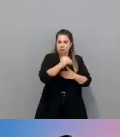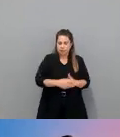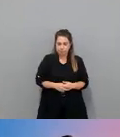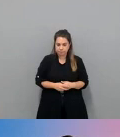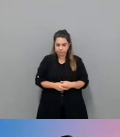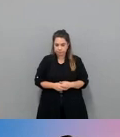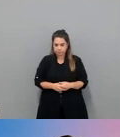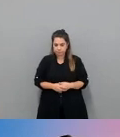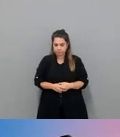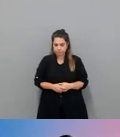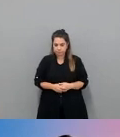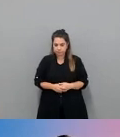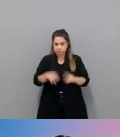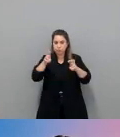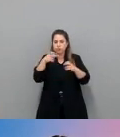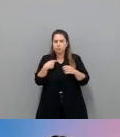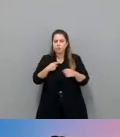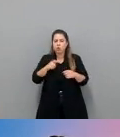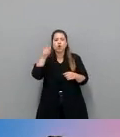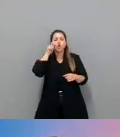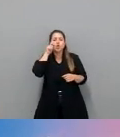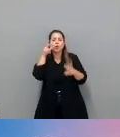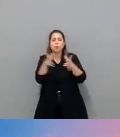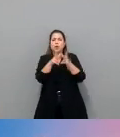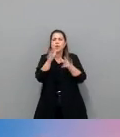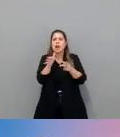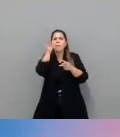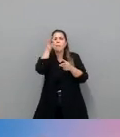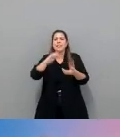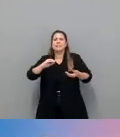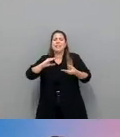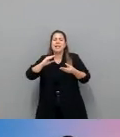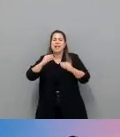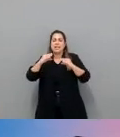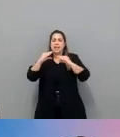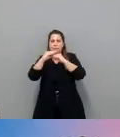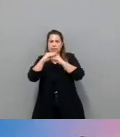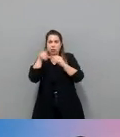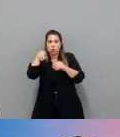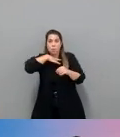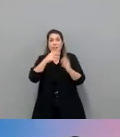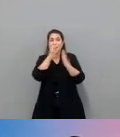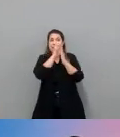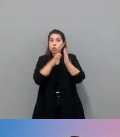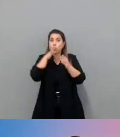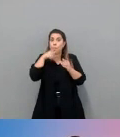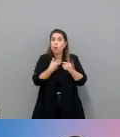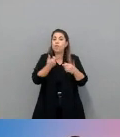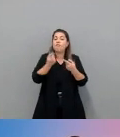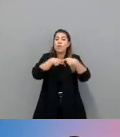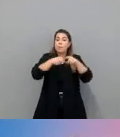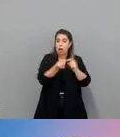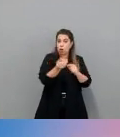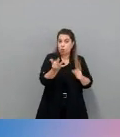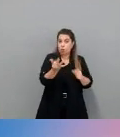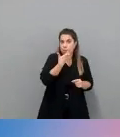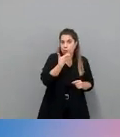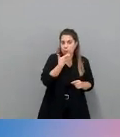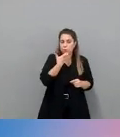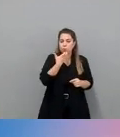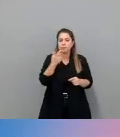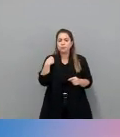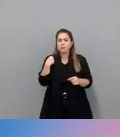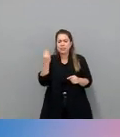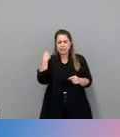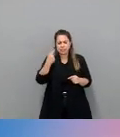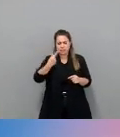El turismo social e inserso, donde nos hacen descuentos, que también nos pueden hacer por una familia numerosa. Y las últimas que